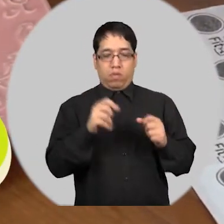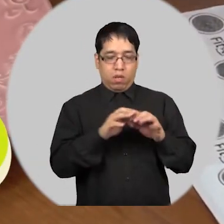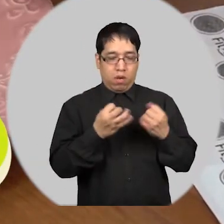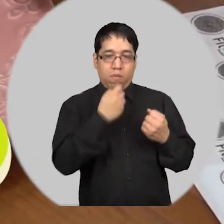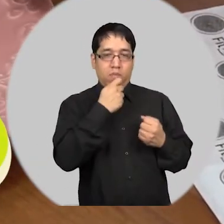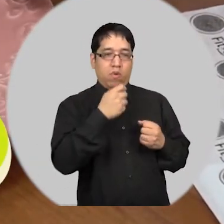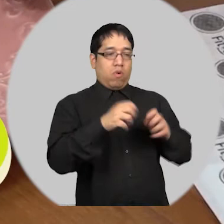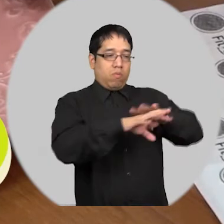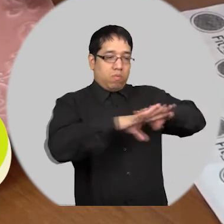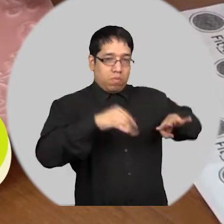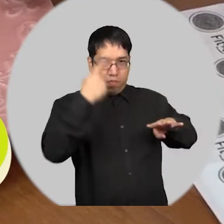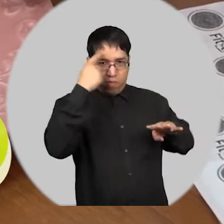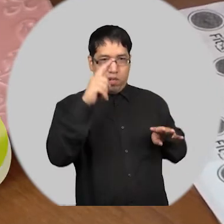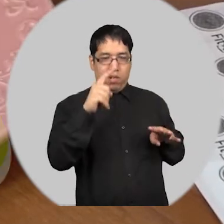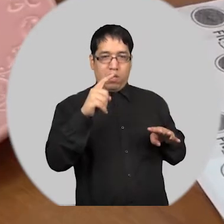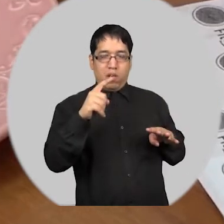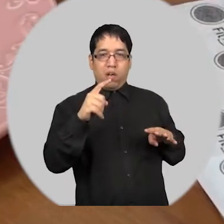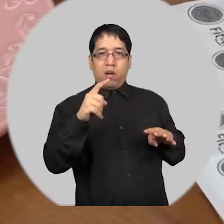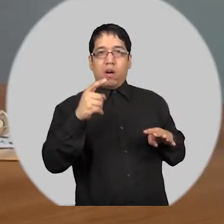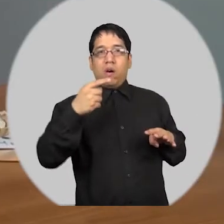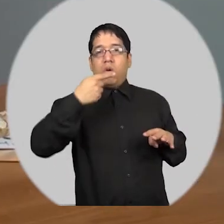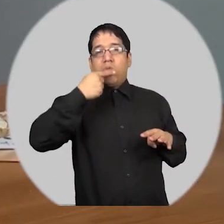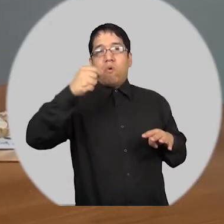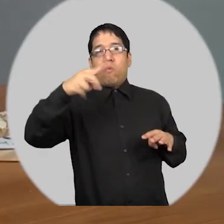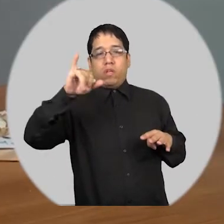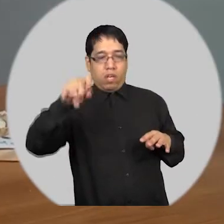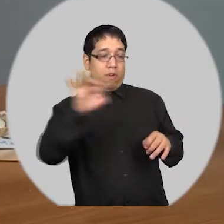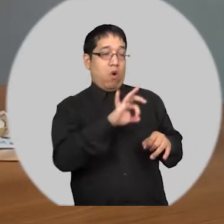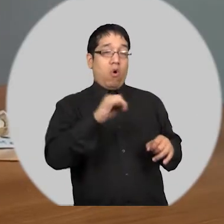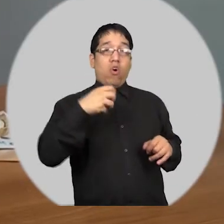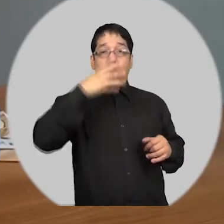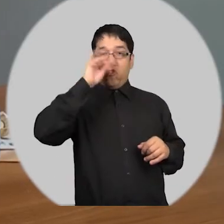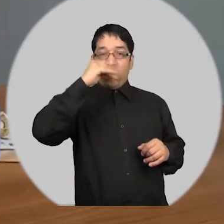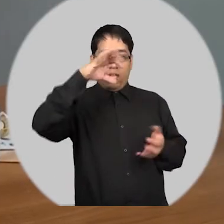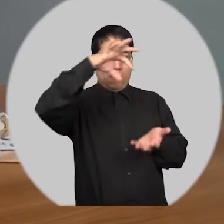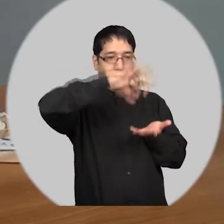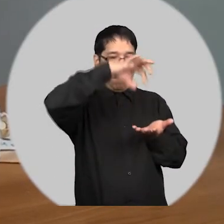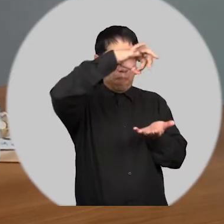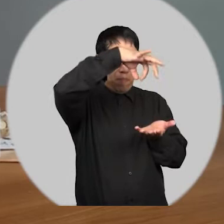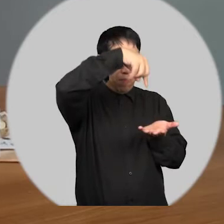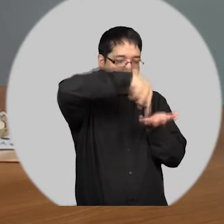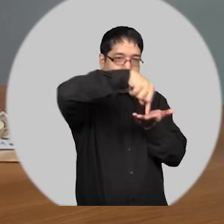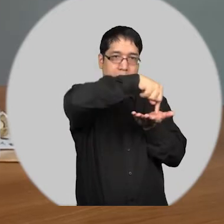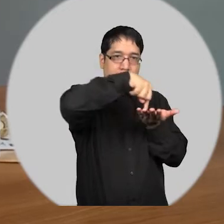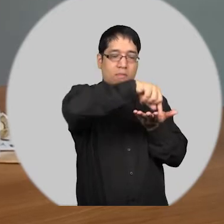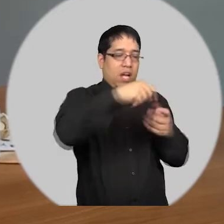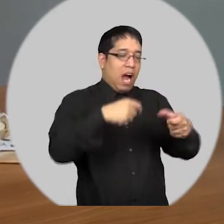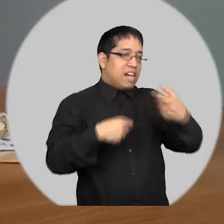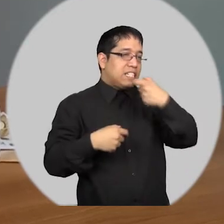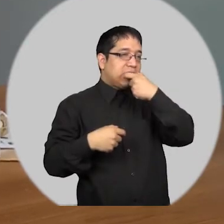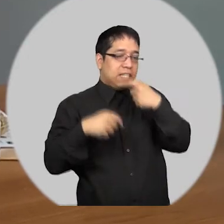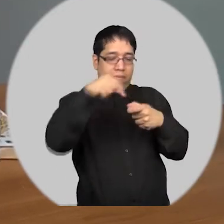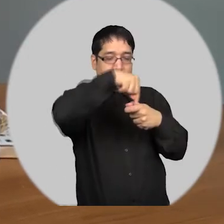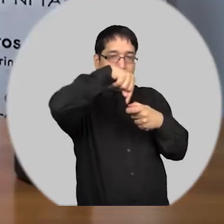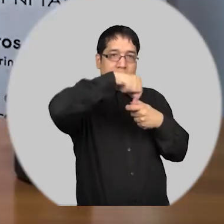pasta frelitas de guayaba, por ejemplo. O cookies, le ponen chips y meten al horno. Es